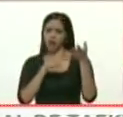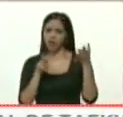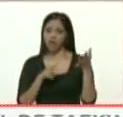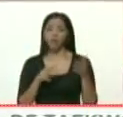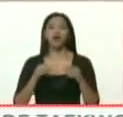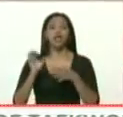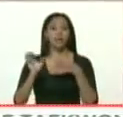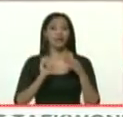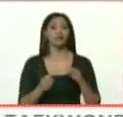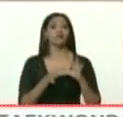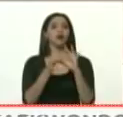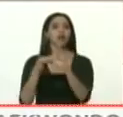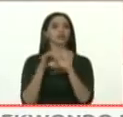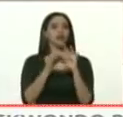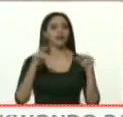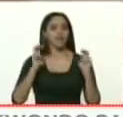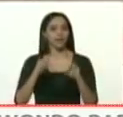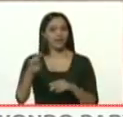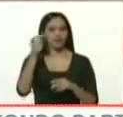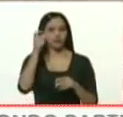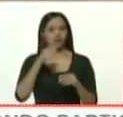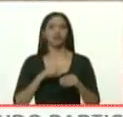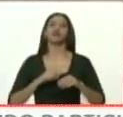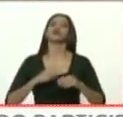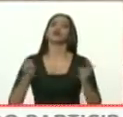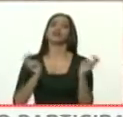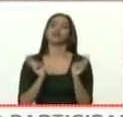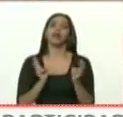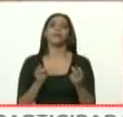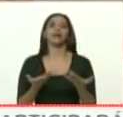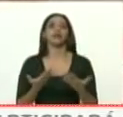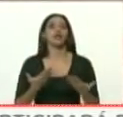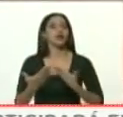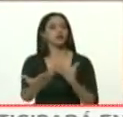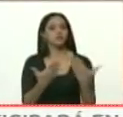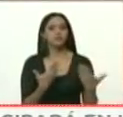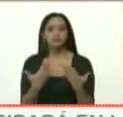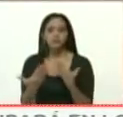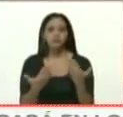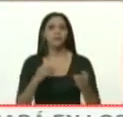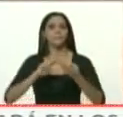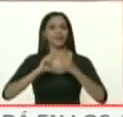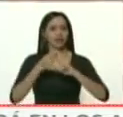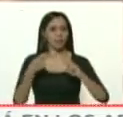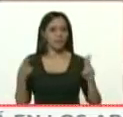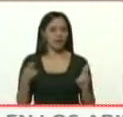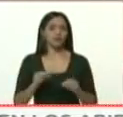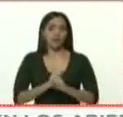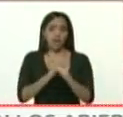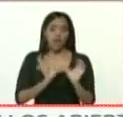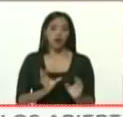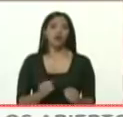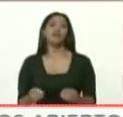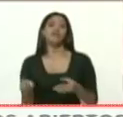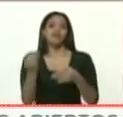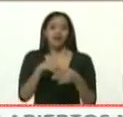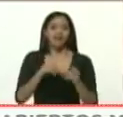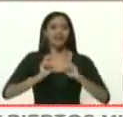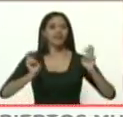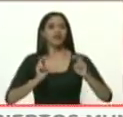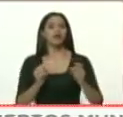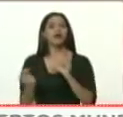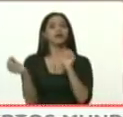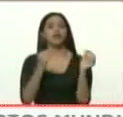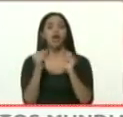tema de la seguridad, que son el tema de la convivencia, el tema de la paz, evidentemente, pero además el tema del diálogo